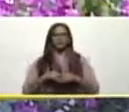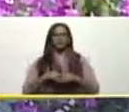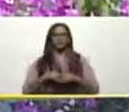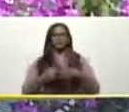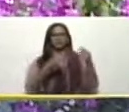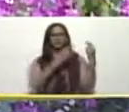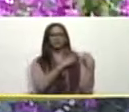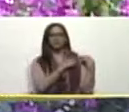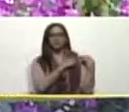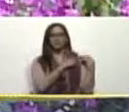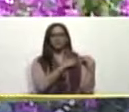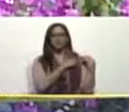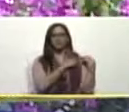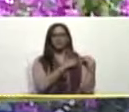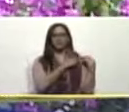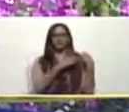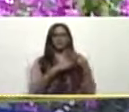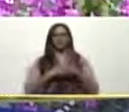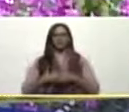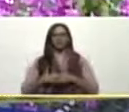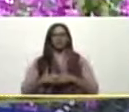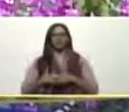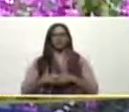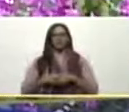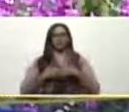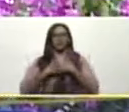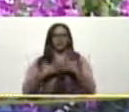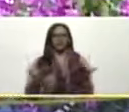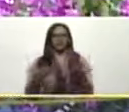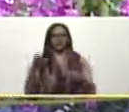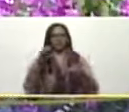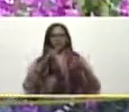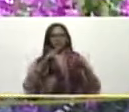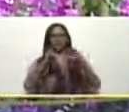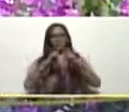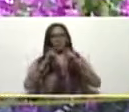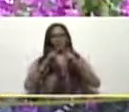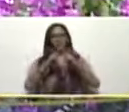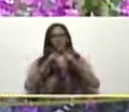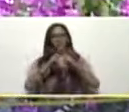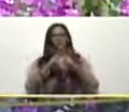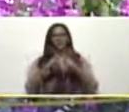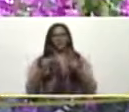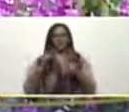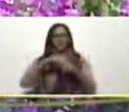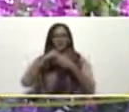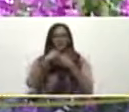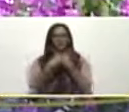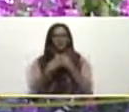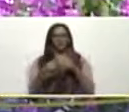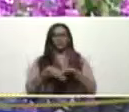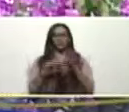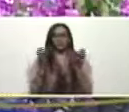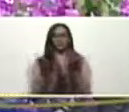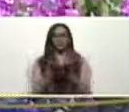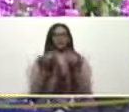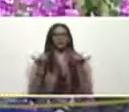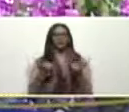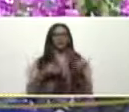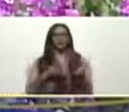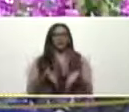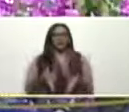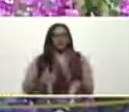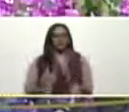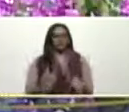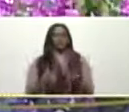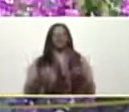asumir la cooperación en el conocimiento y la articulación con el mundo que ya ha nacido.